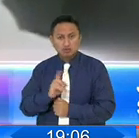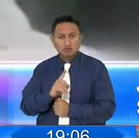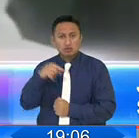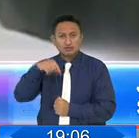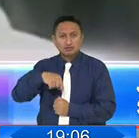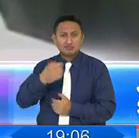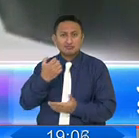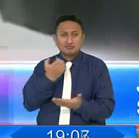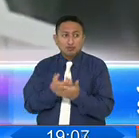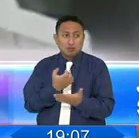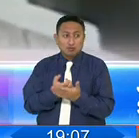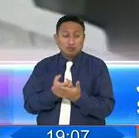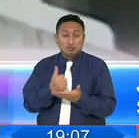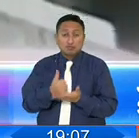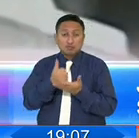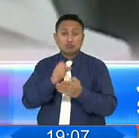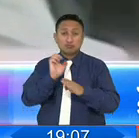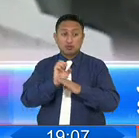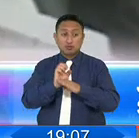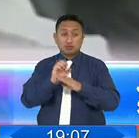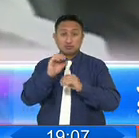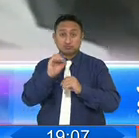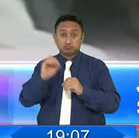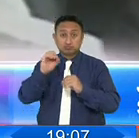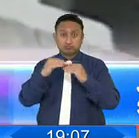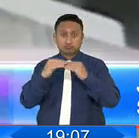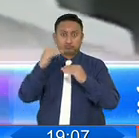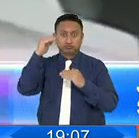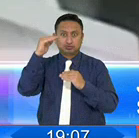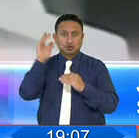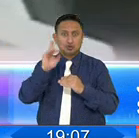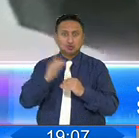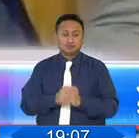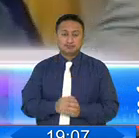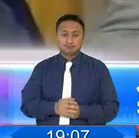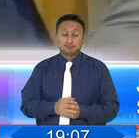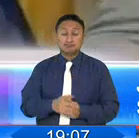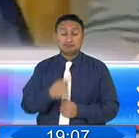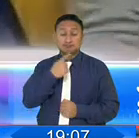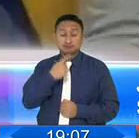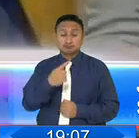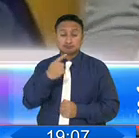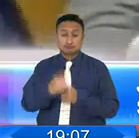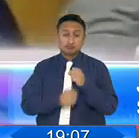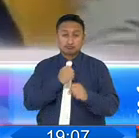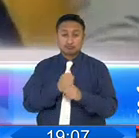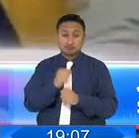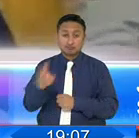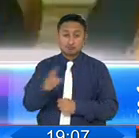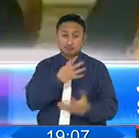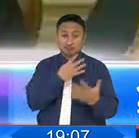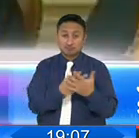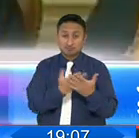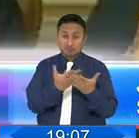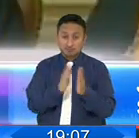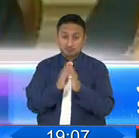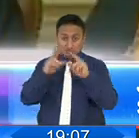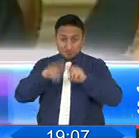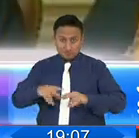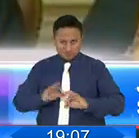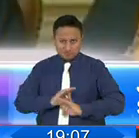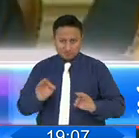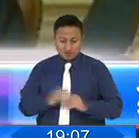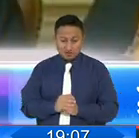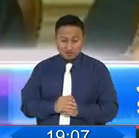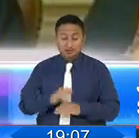medida económica que salvó al país de la hiperinflación y de la fuga de capitales. Manifiesta que la sentencia condenatoria cuya casación se ha negado se expidió por